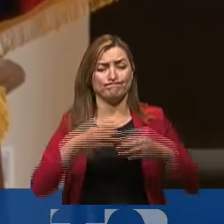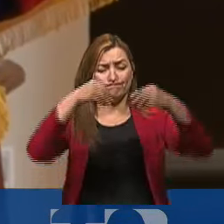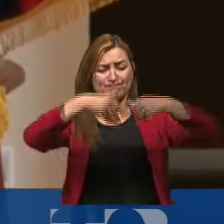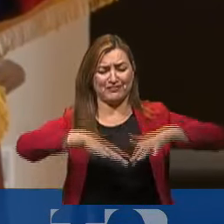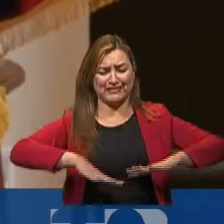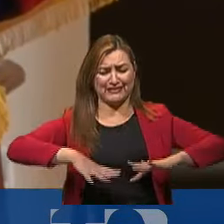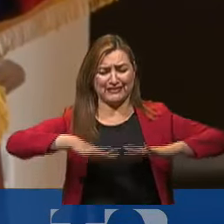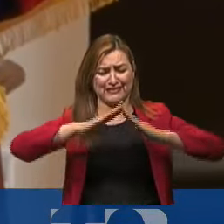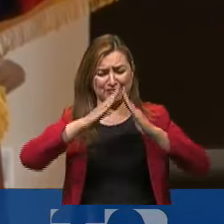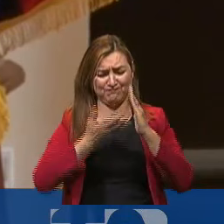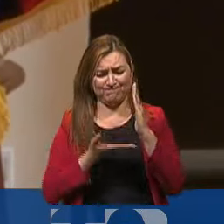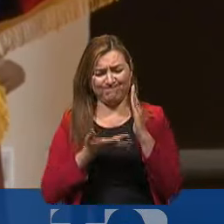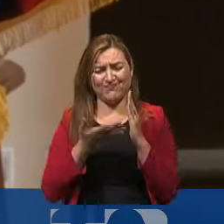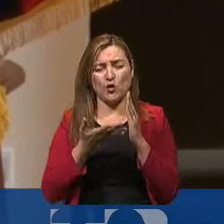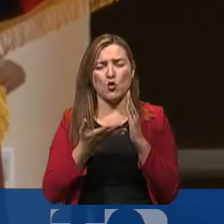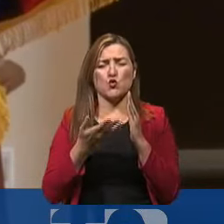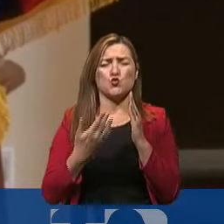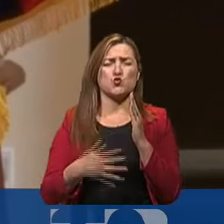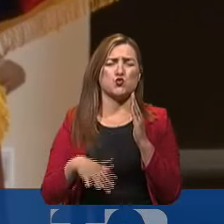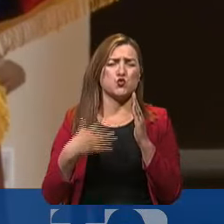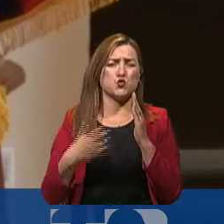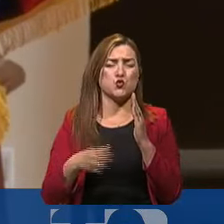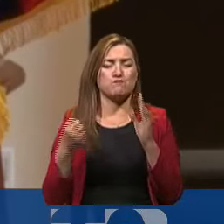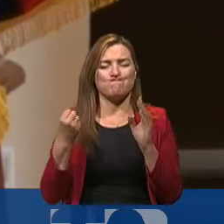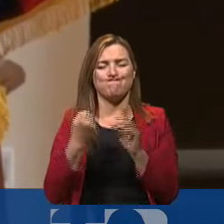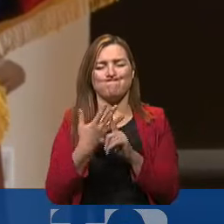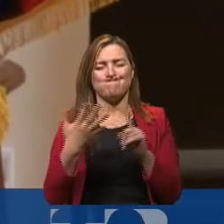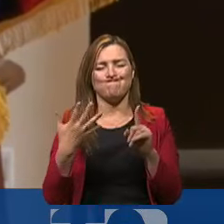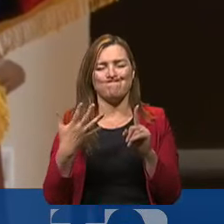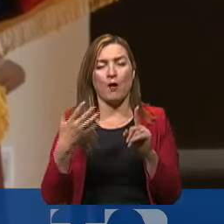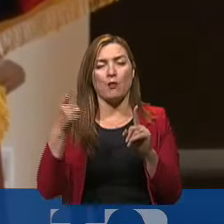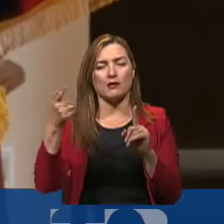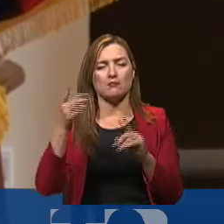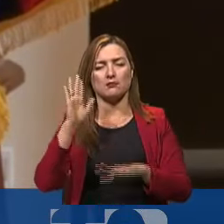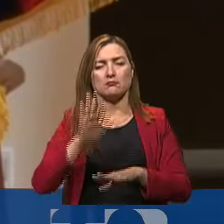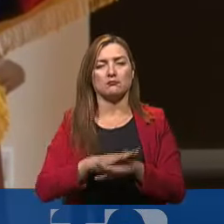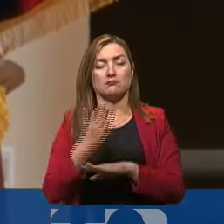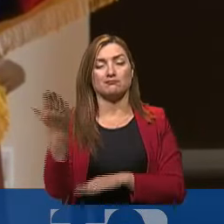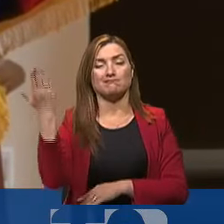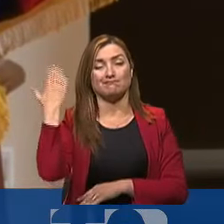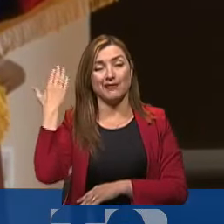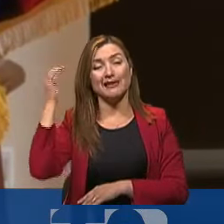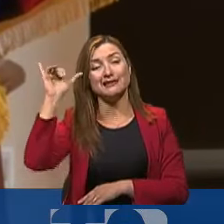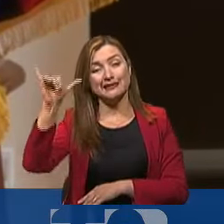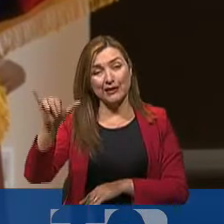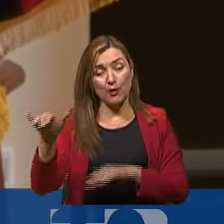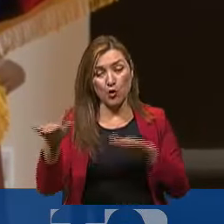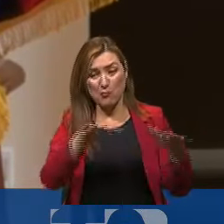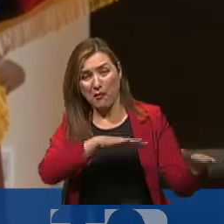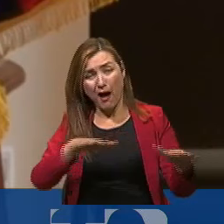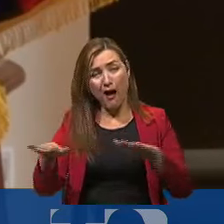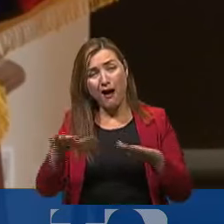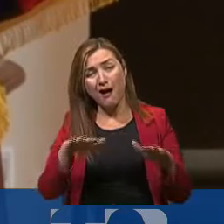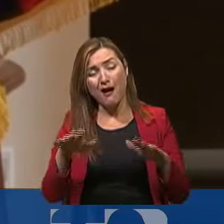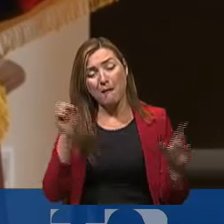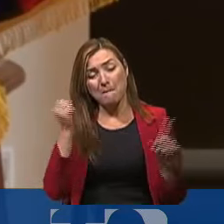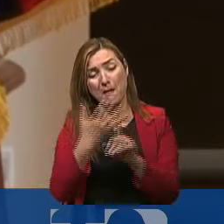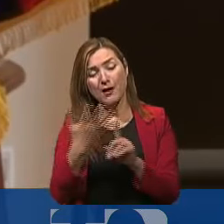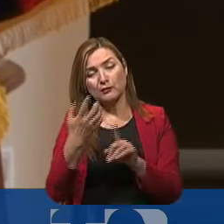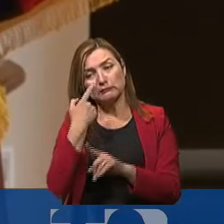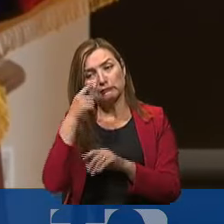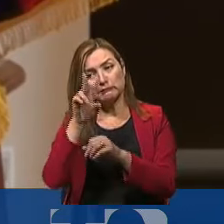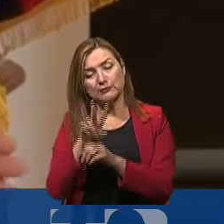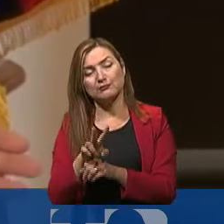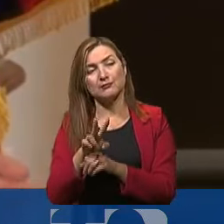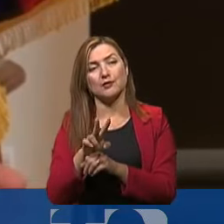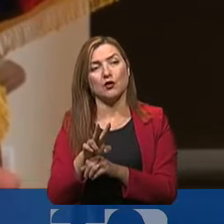inundaciones, también teníamos reportes de afectaciones por el sismo del día sábado. Entonces tenemos que justamente verificar